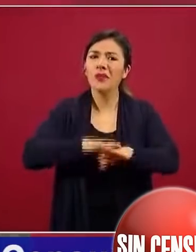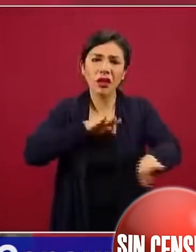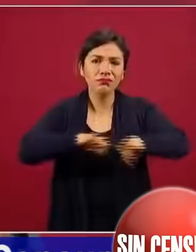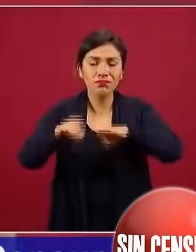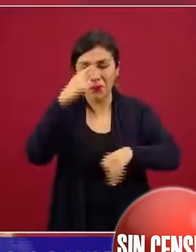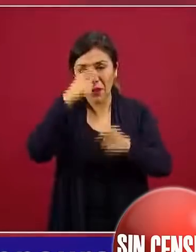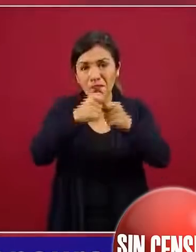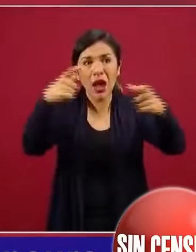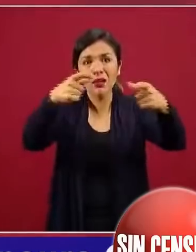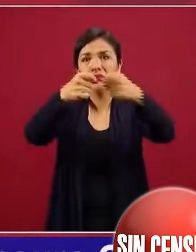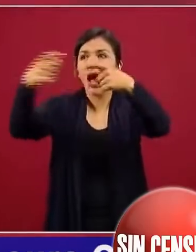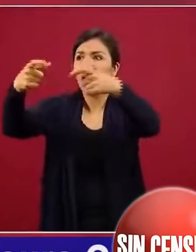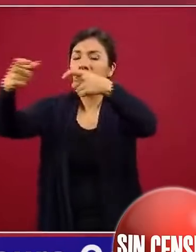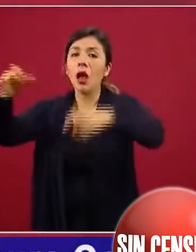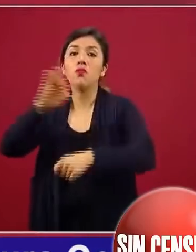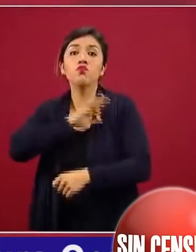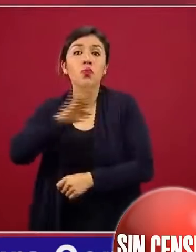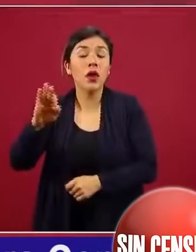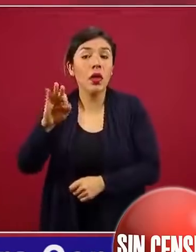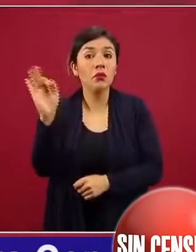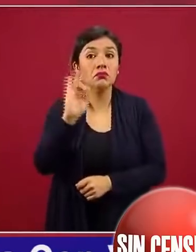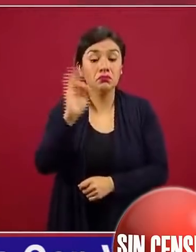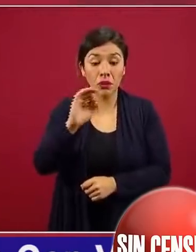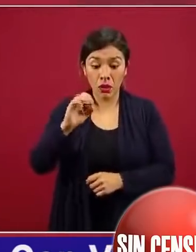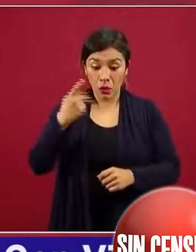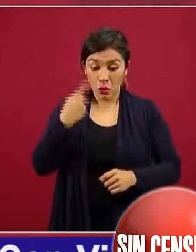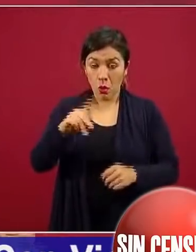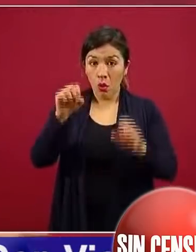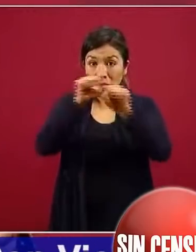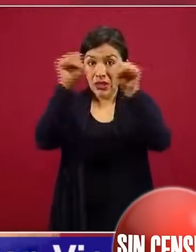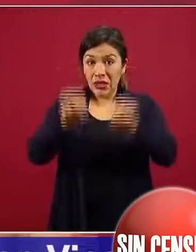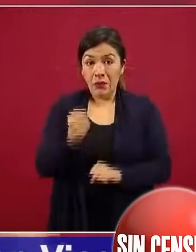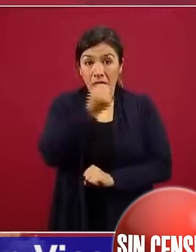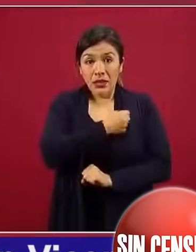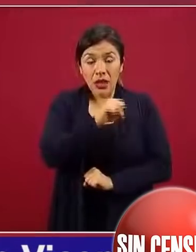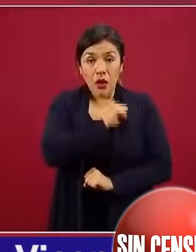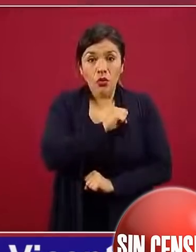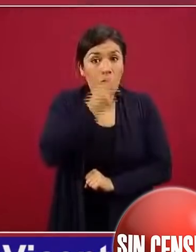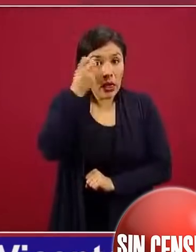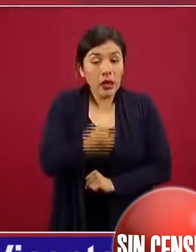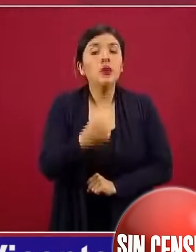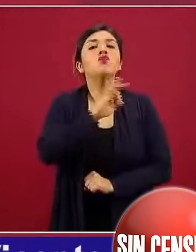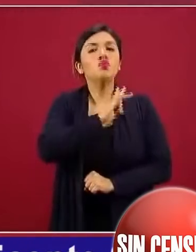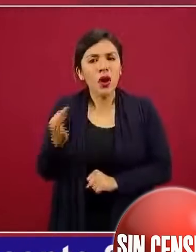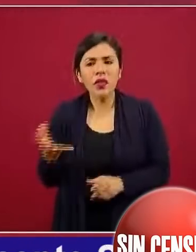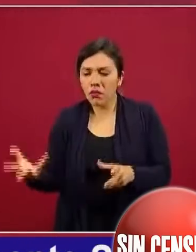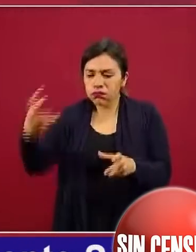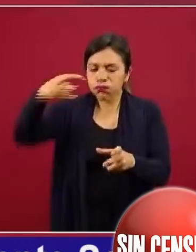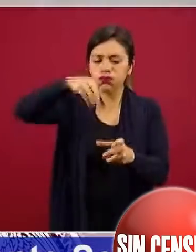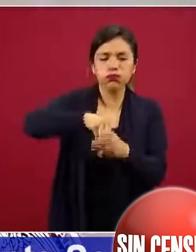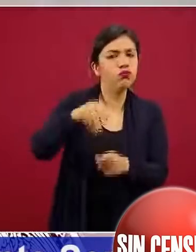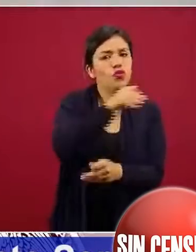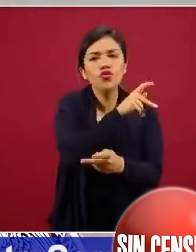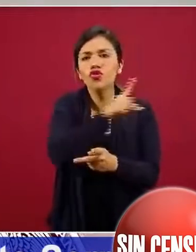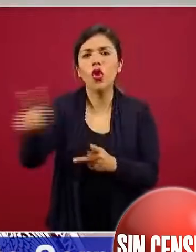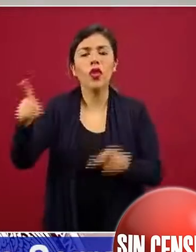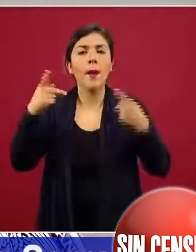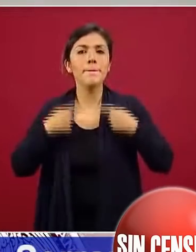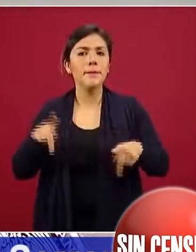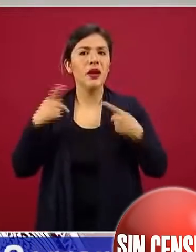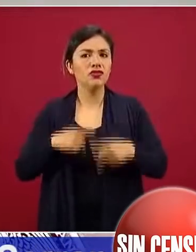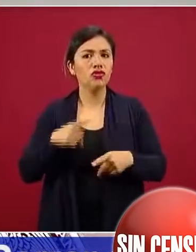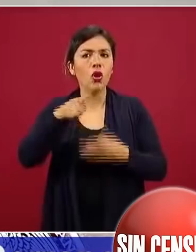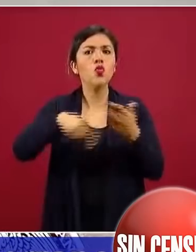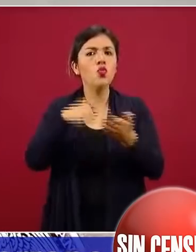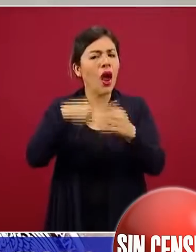para expandir la posibilidad de que nuestro sistema de salud dé cabida a todas y todos en todos